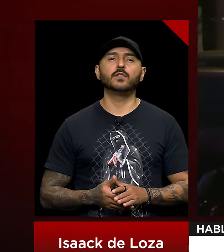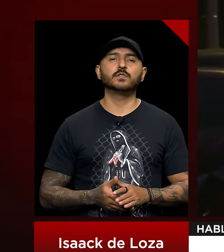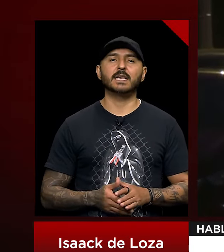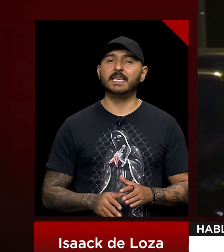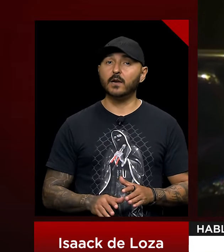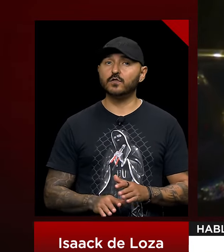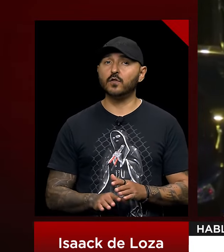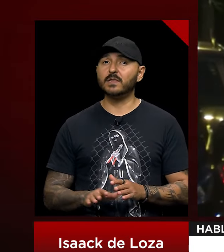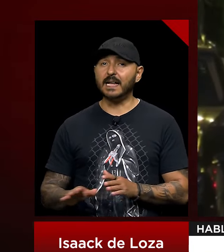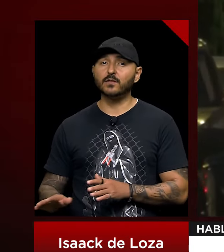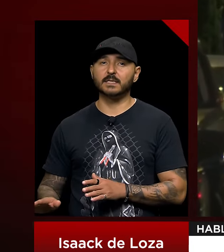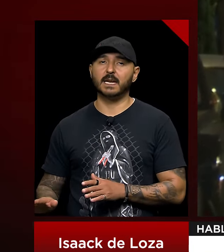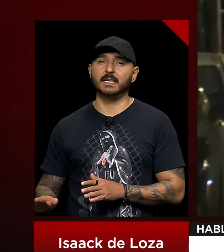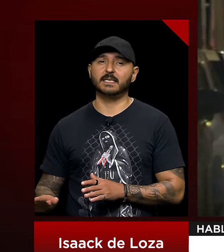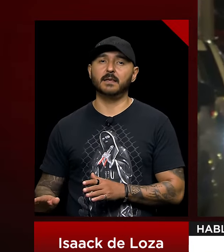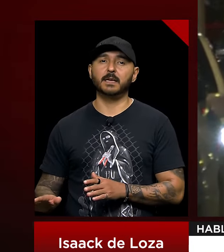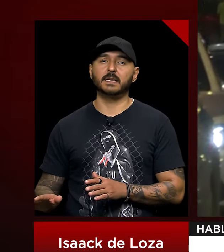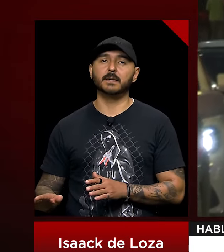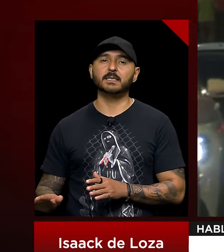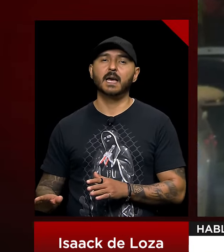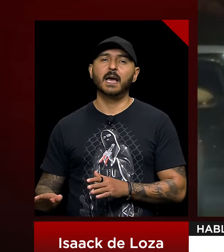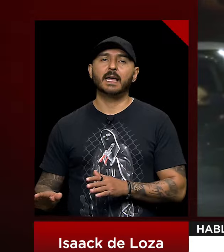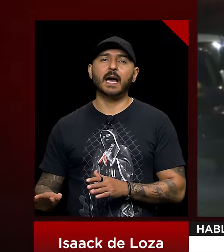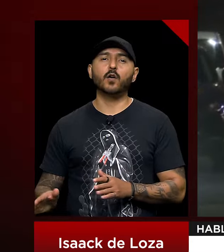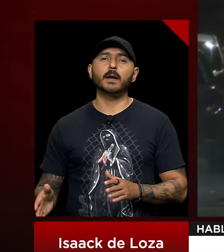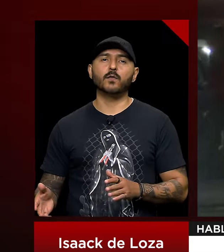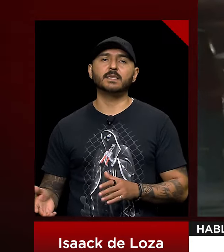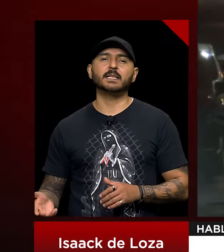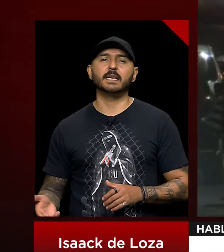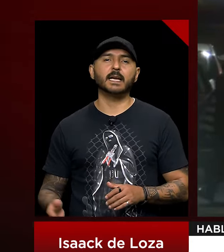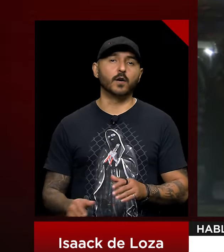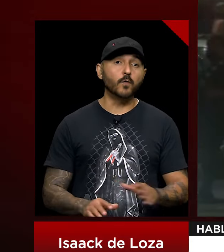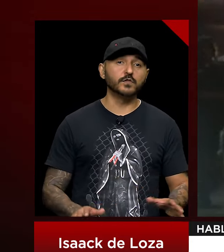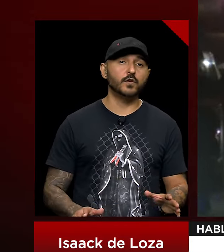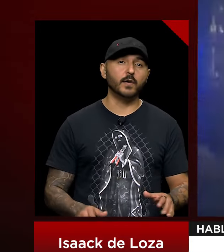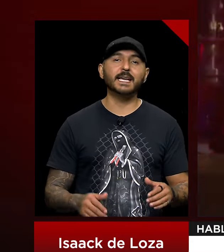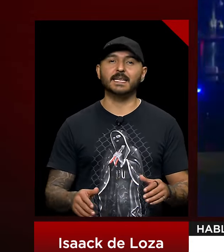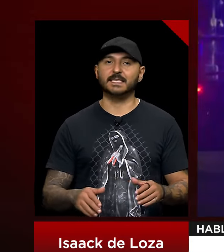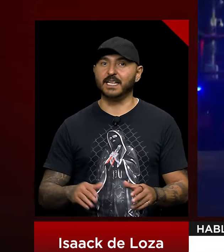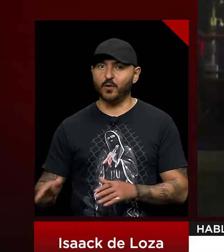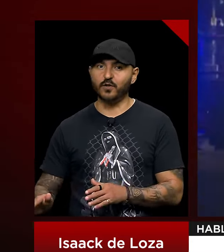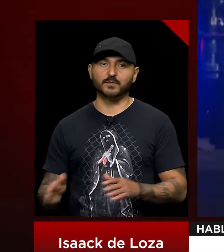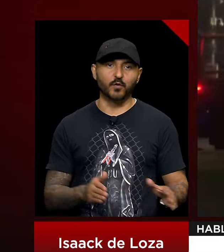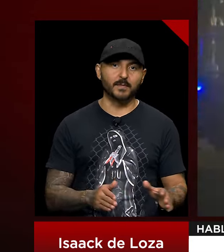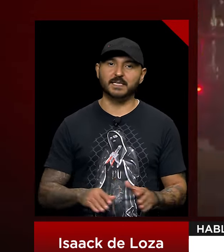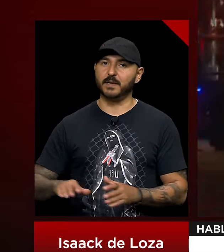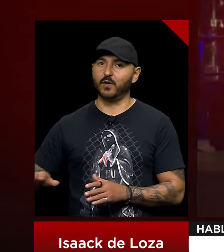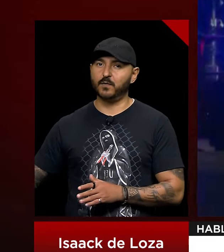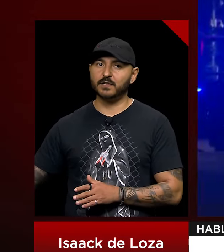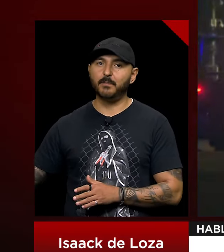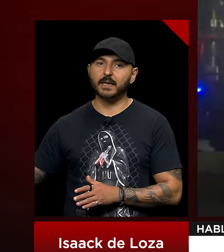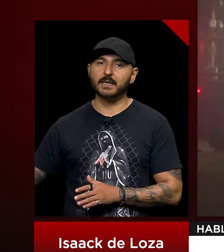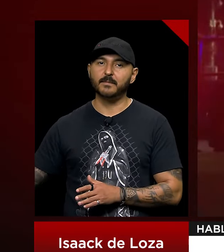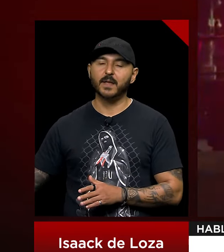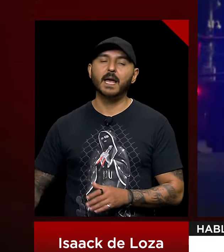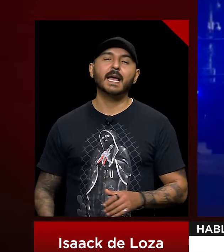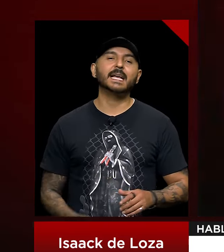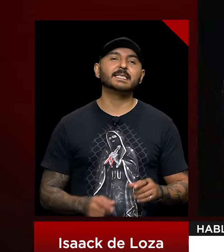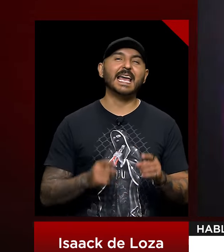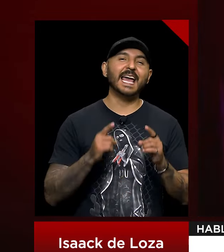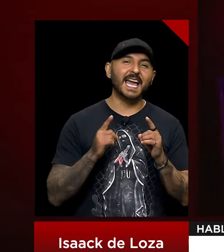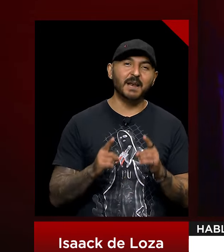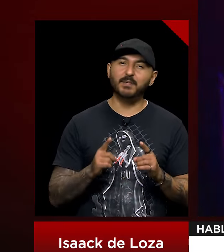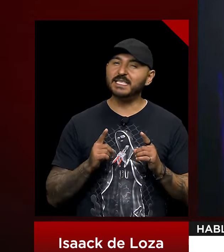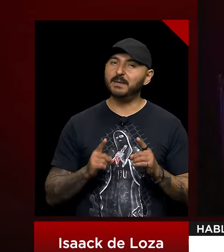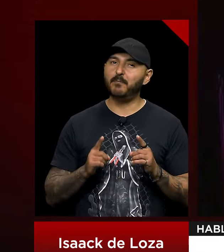aduciendo que ellos ya no son tantos en la lista de víctimas, que ha cobrado una estrategia que no funcionó y que escritorios, plumas y micrófonos aparte,